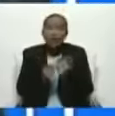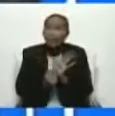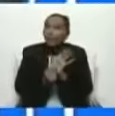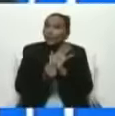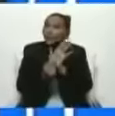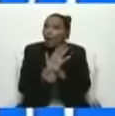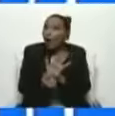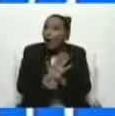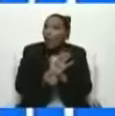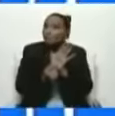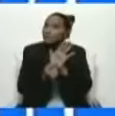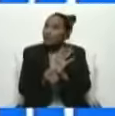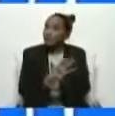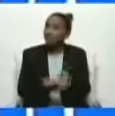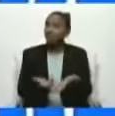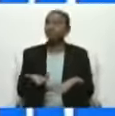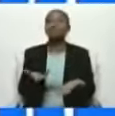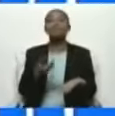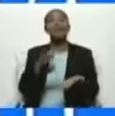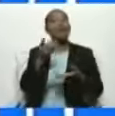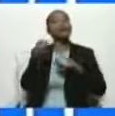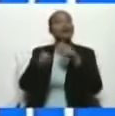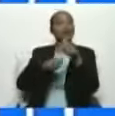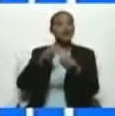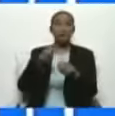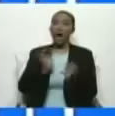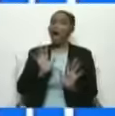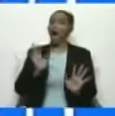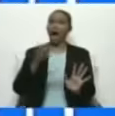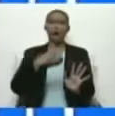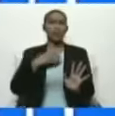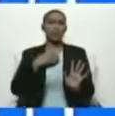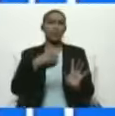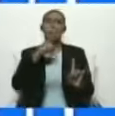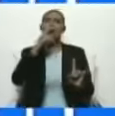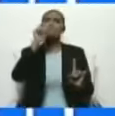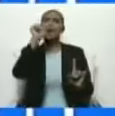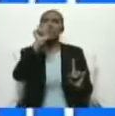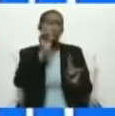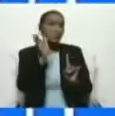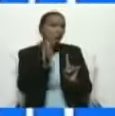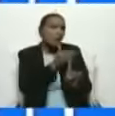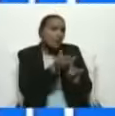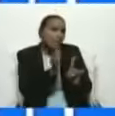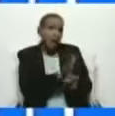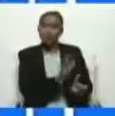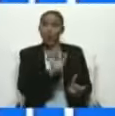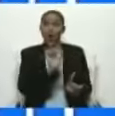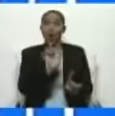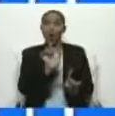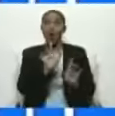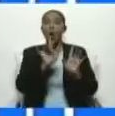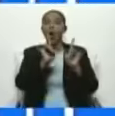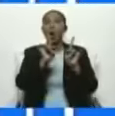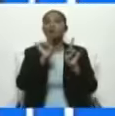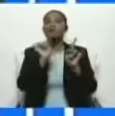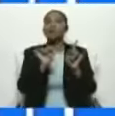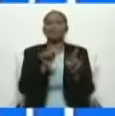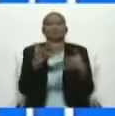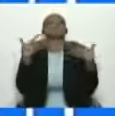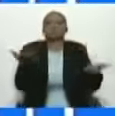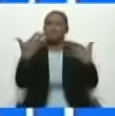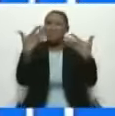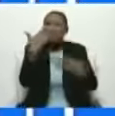Y es lo que están haciendo ahorita. No podemos subestimarlo. Subió 11 puntos en 9 días. Mira, animal, si